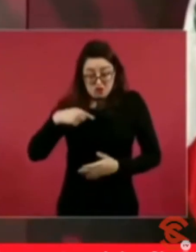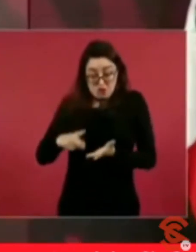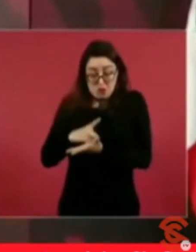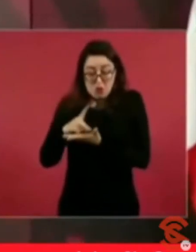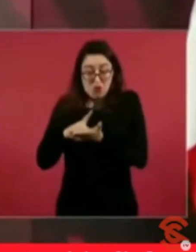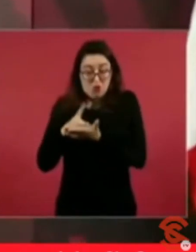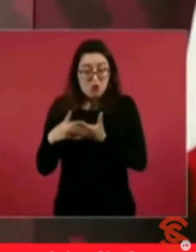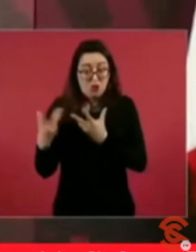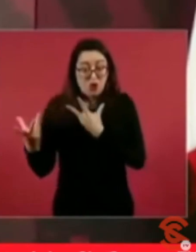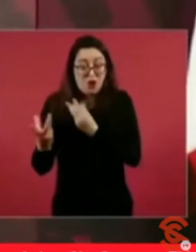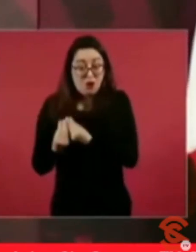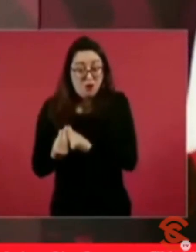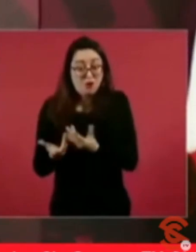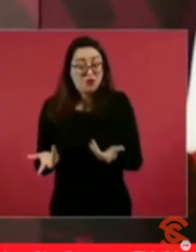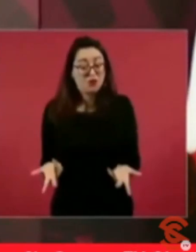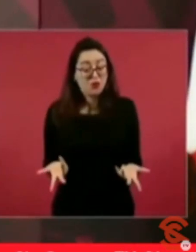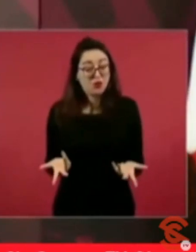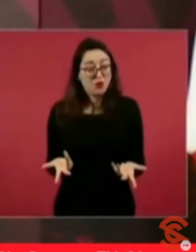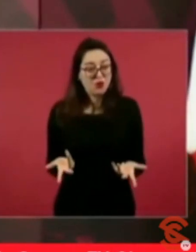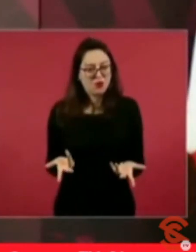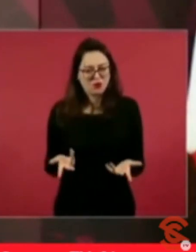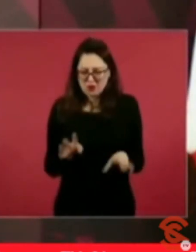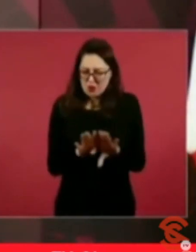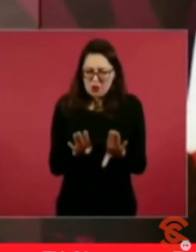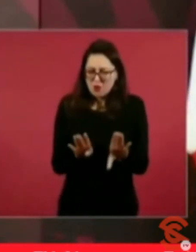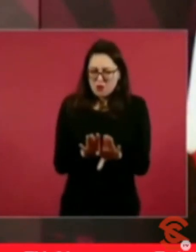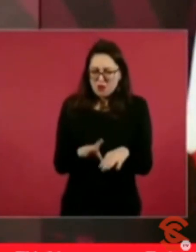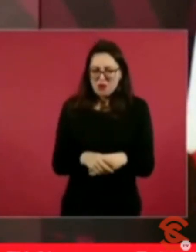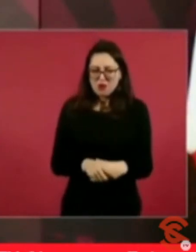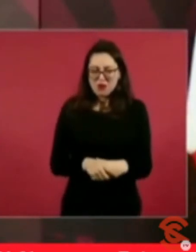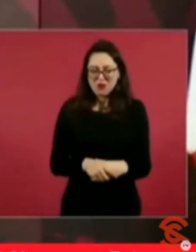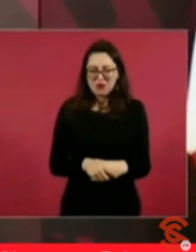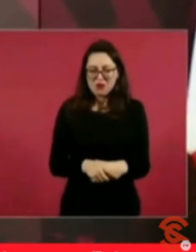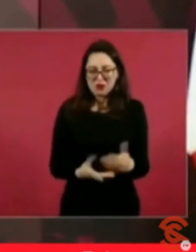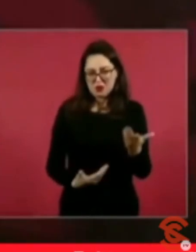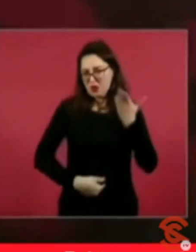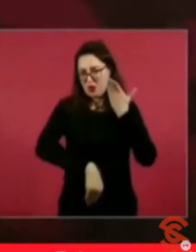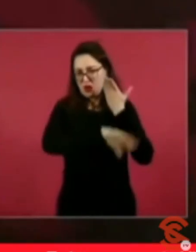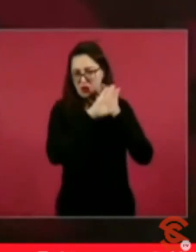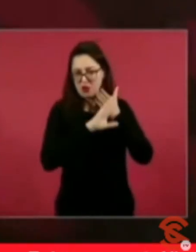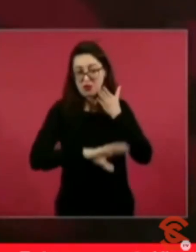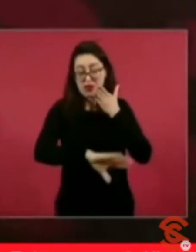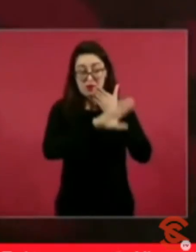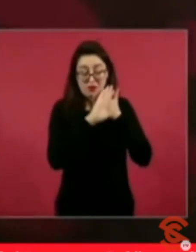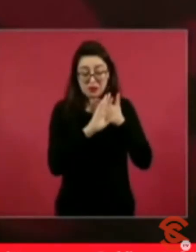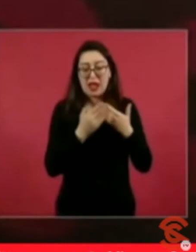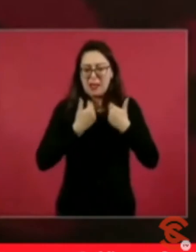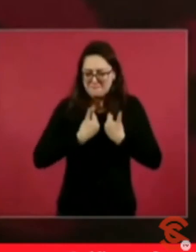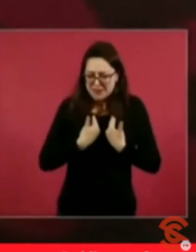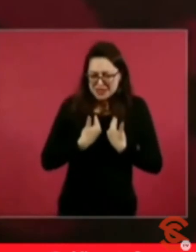y dañándome, no a mí, a lo que represento?